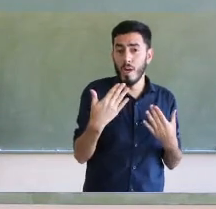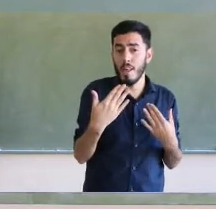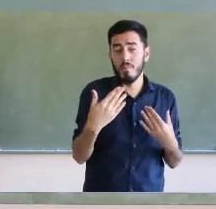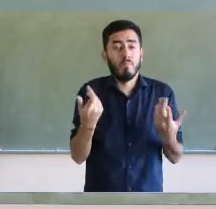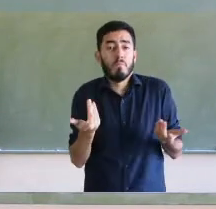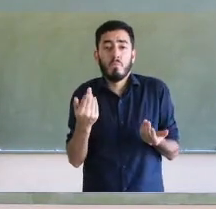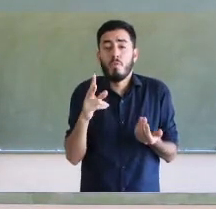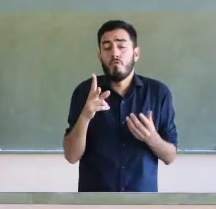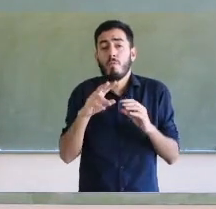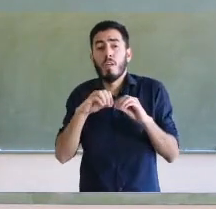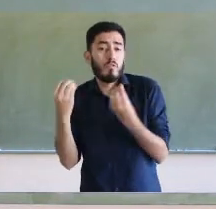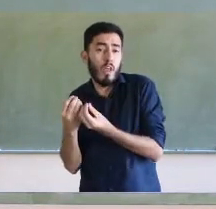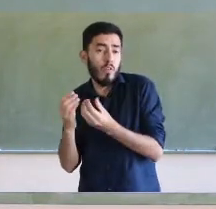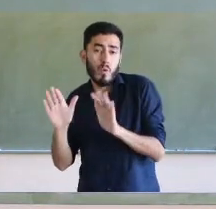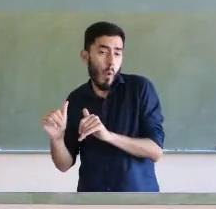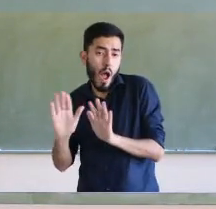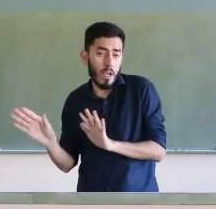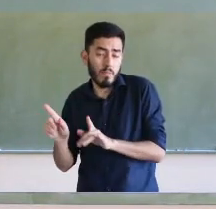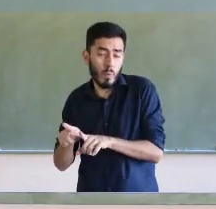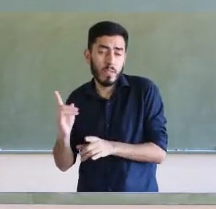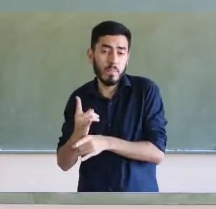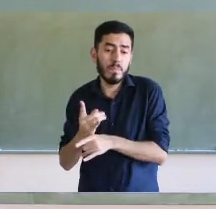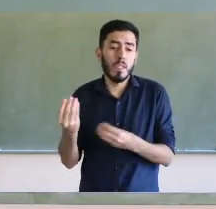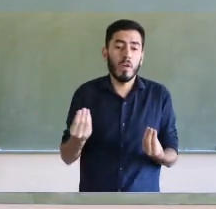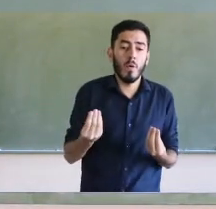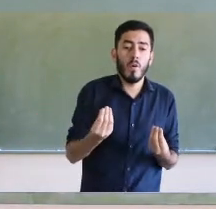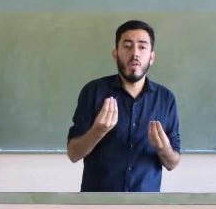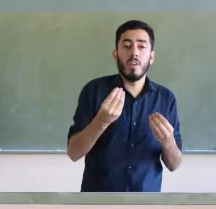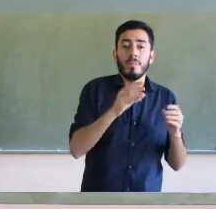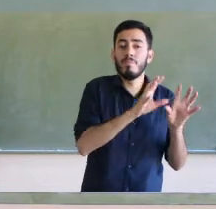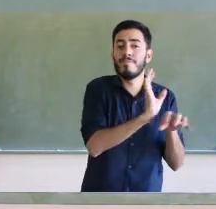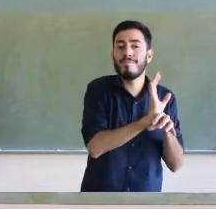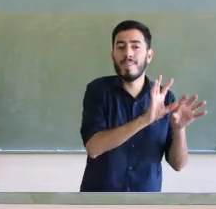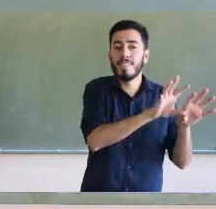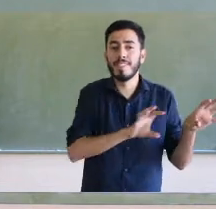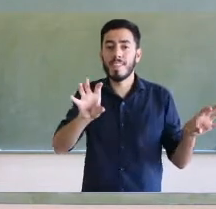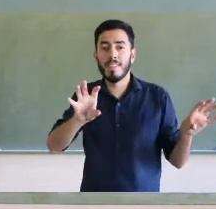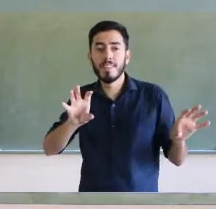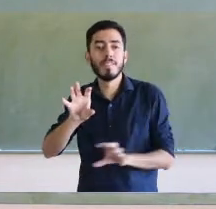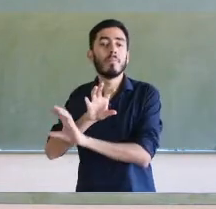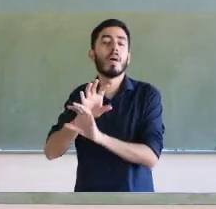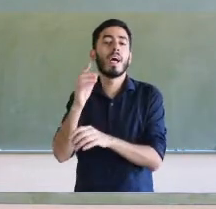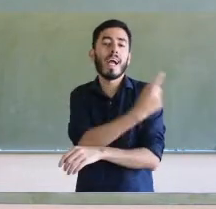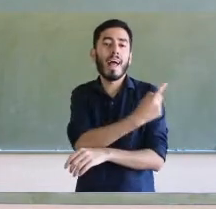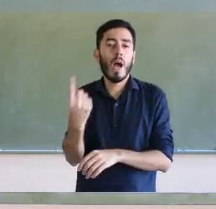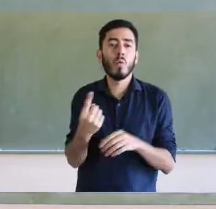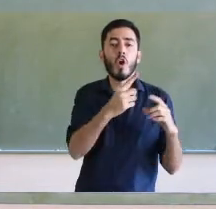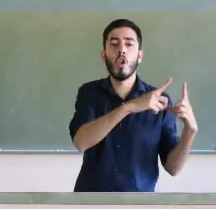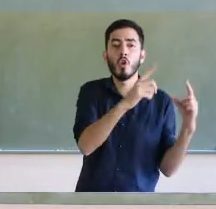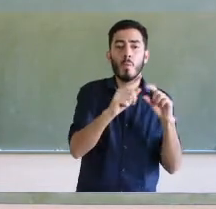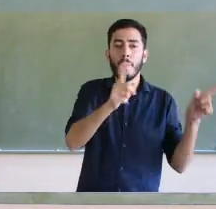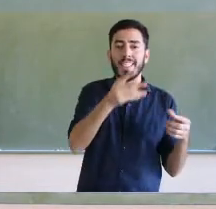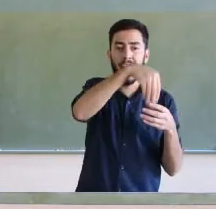el mismo resultado, es distribuir dicho exponente con cada uno de los valores que aparece adentro del paréntesis. Después